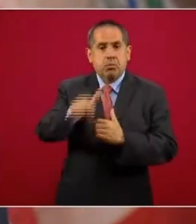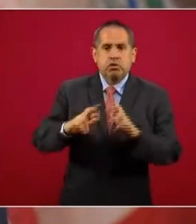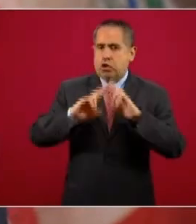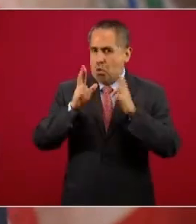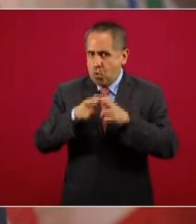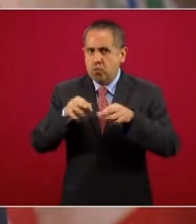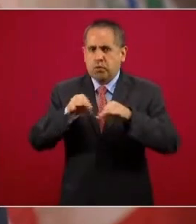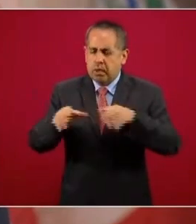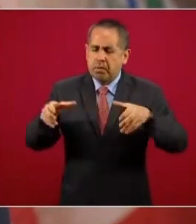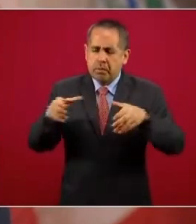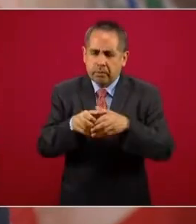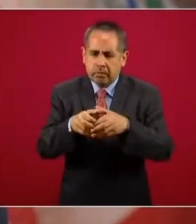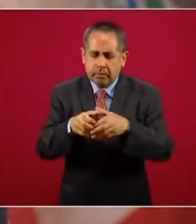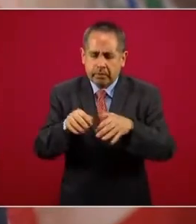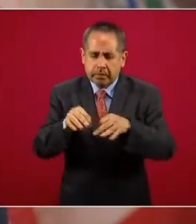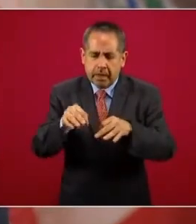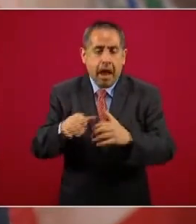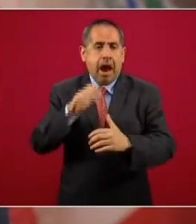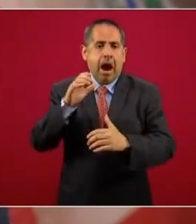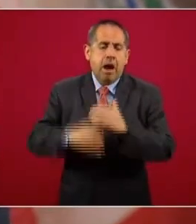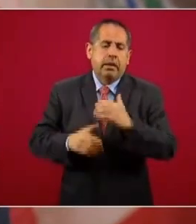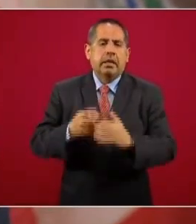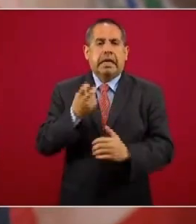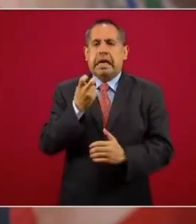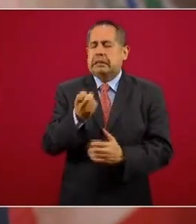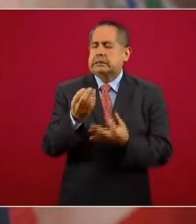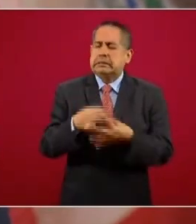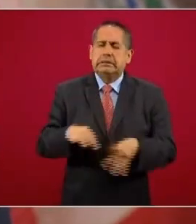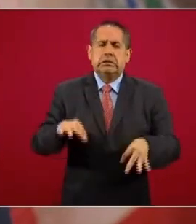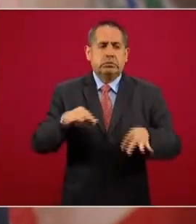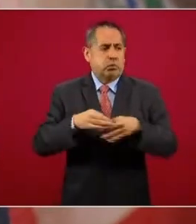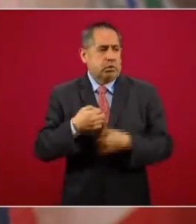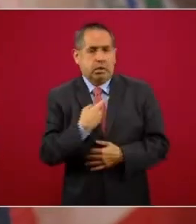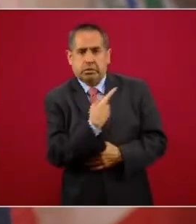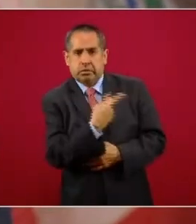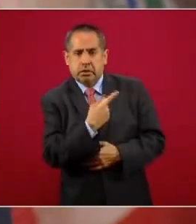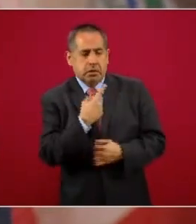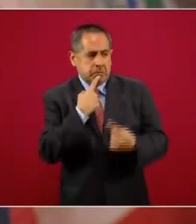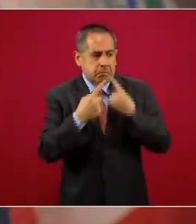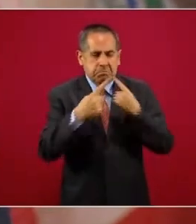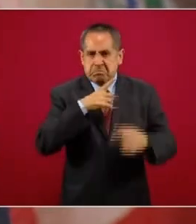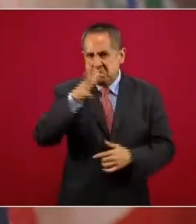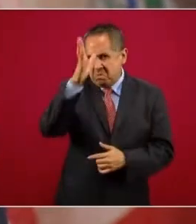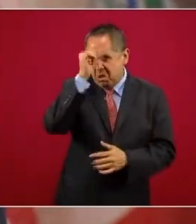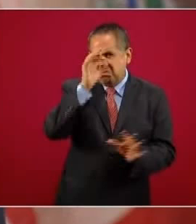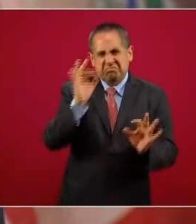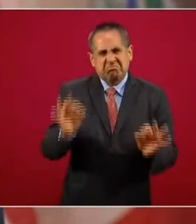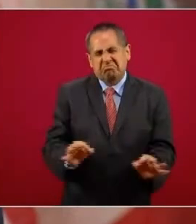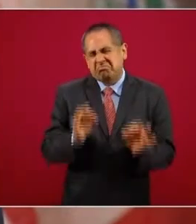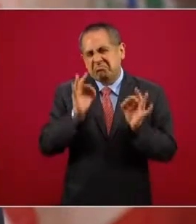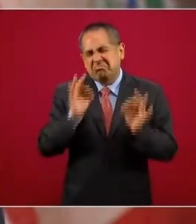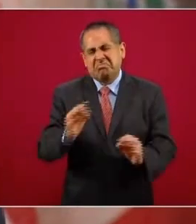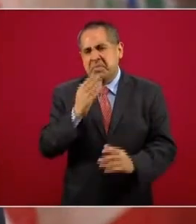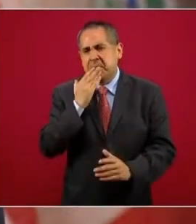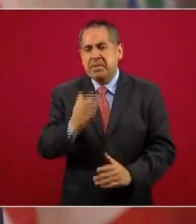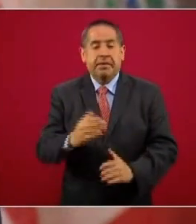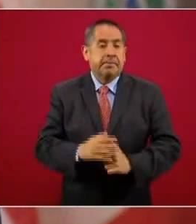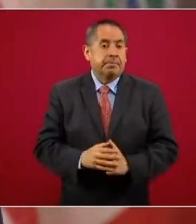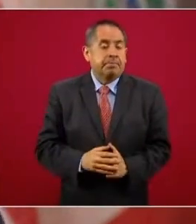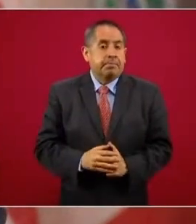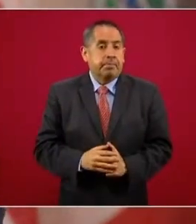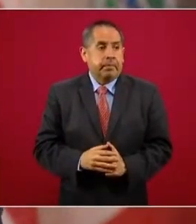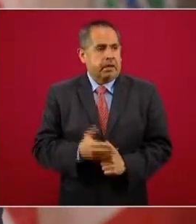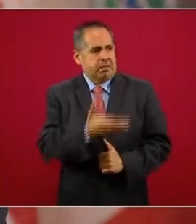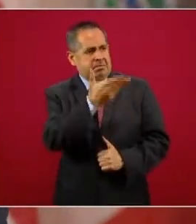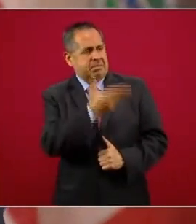excepcional en la que hemos logrado grandes cosas por parte de nuestros países a este